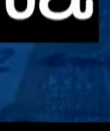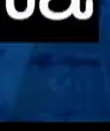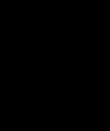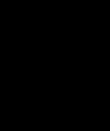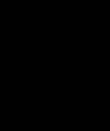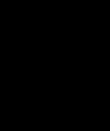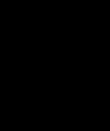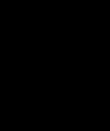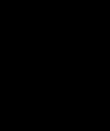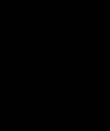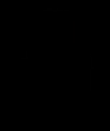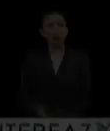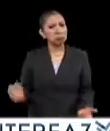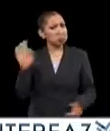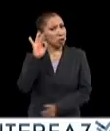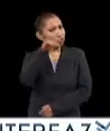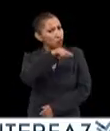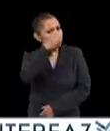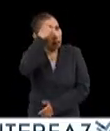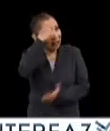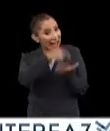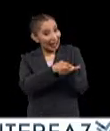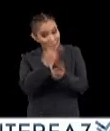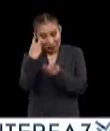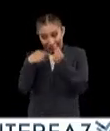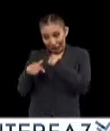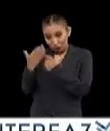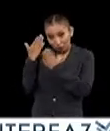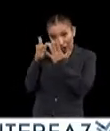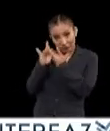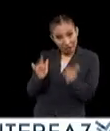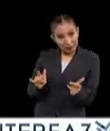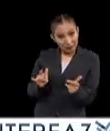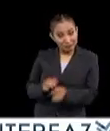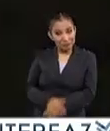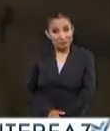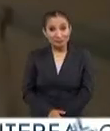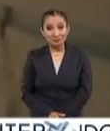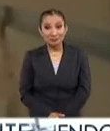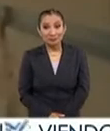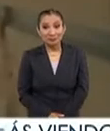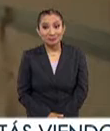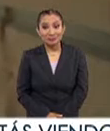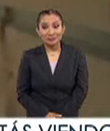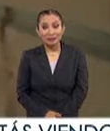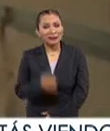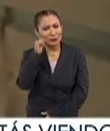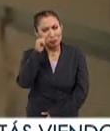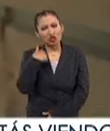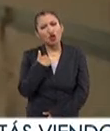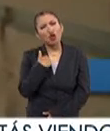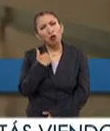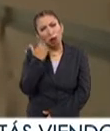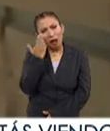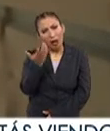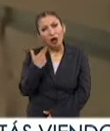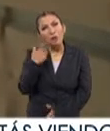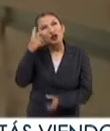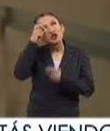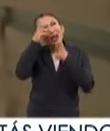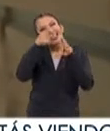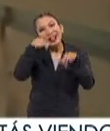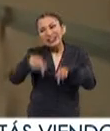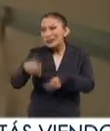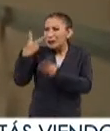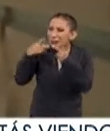¿Alguna vez pensaste en venir a estudiar a Francia? O sea, siempre quise, o sea, era mi sueño estar